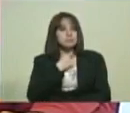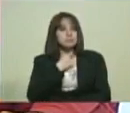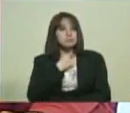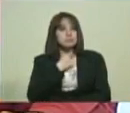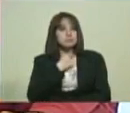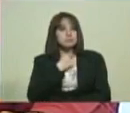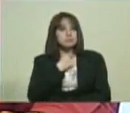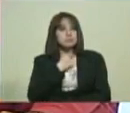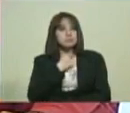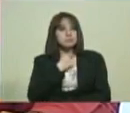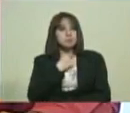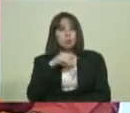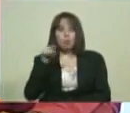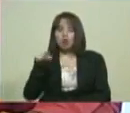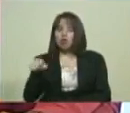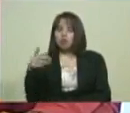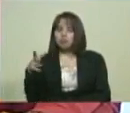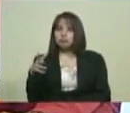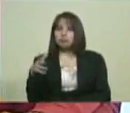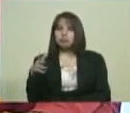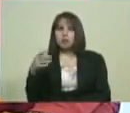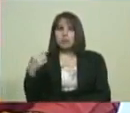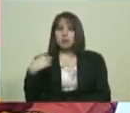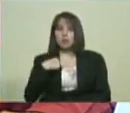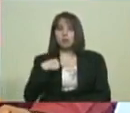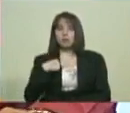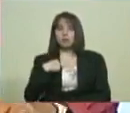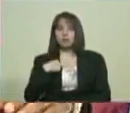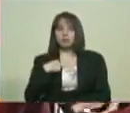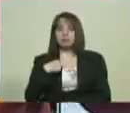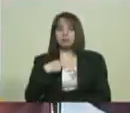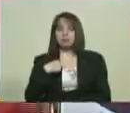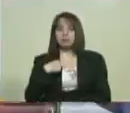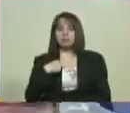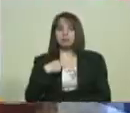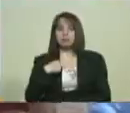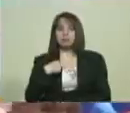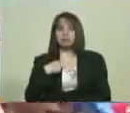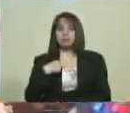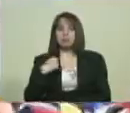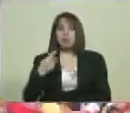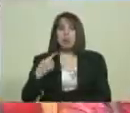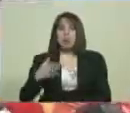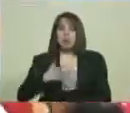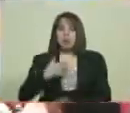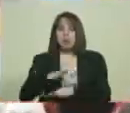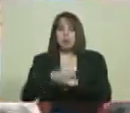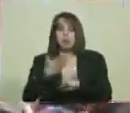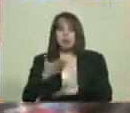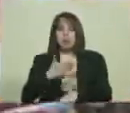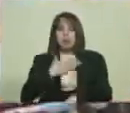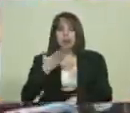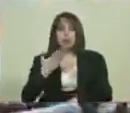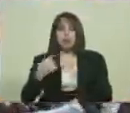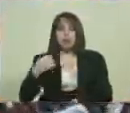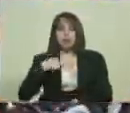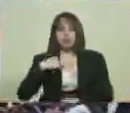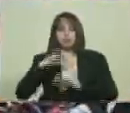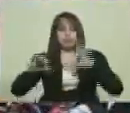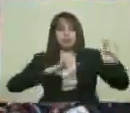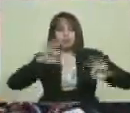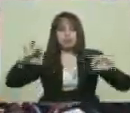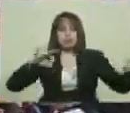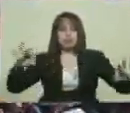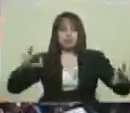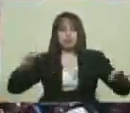sé, tener un botón en mi cuerpo y poder multiplicarme y darle un abrazo